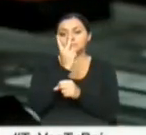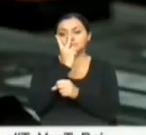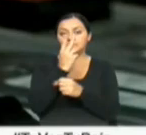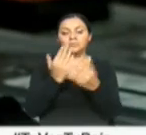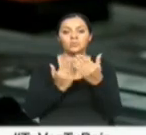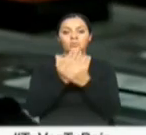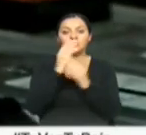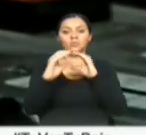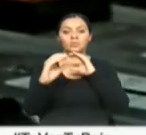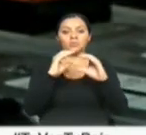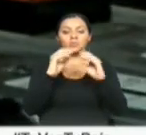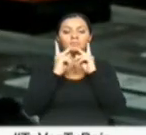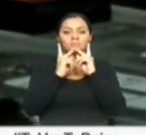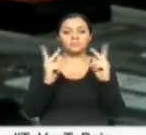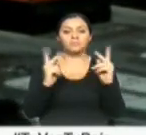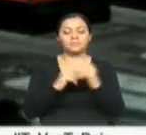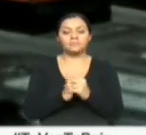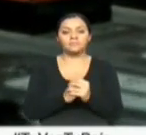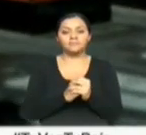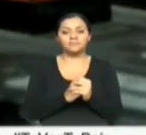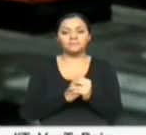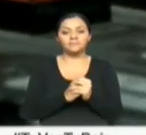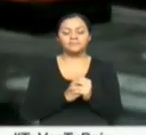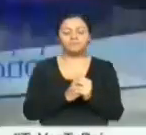medio de comunicación público.